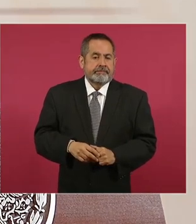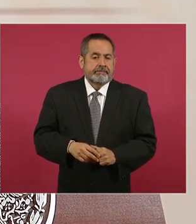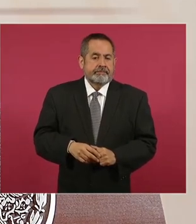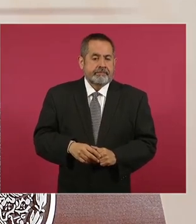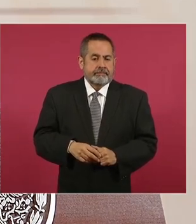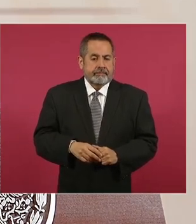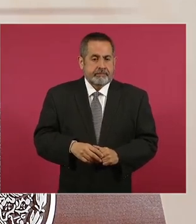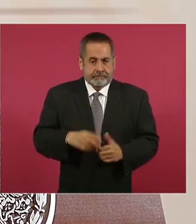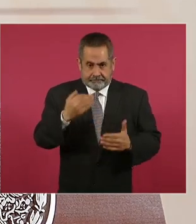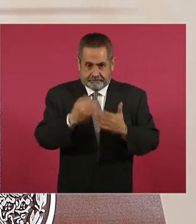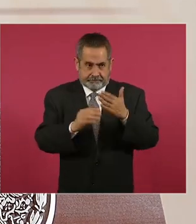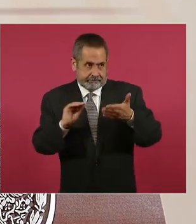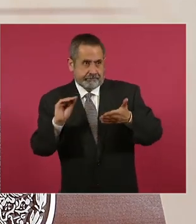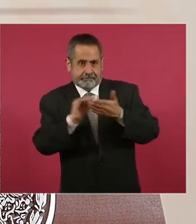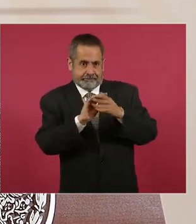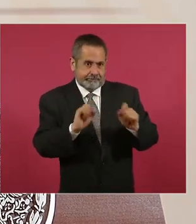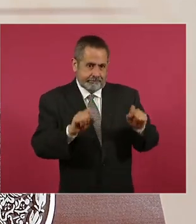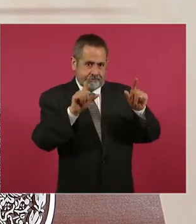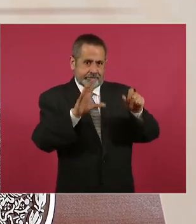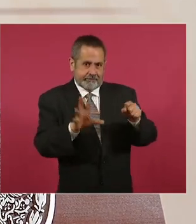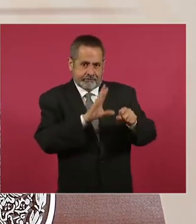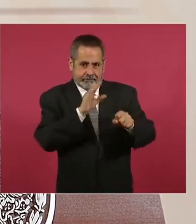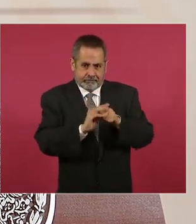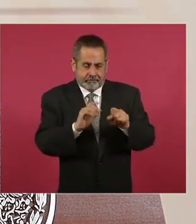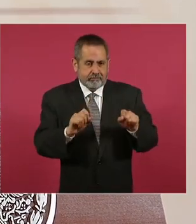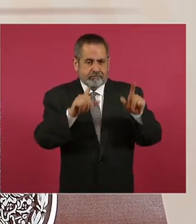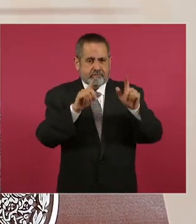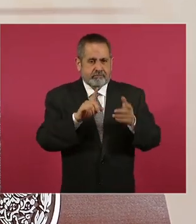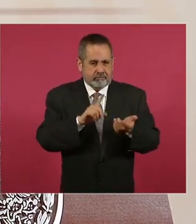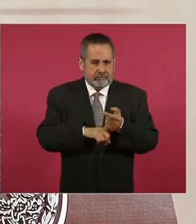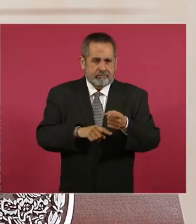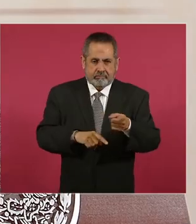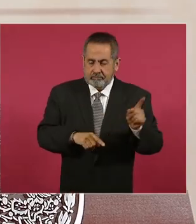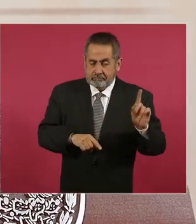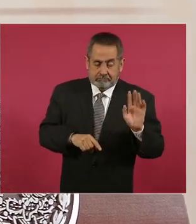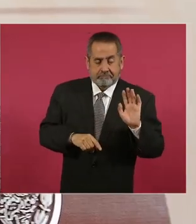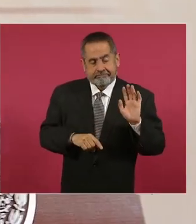no pusieron completo, porque ustedes son